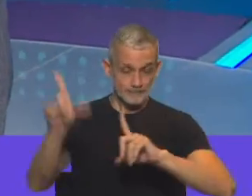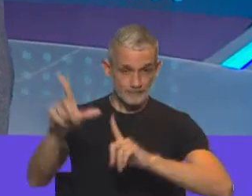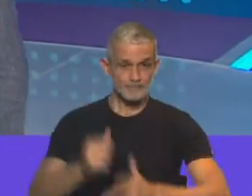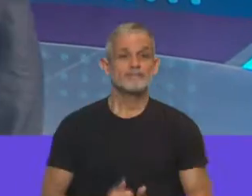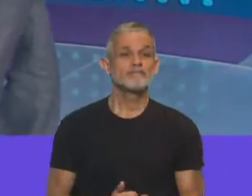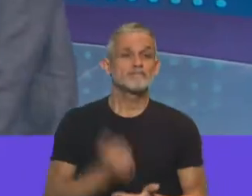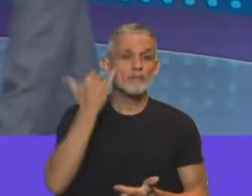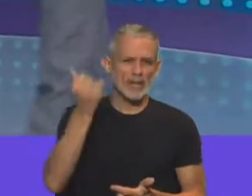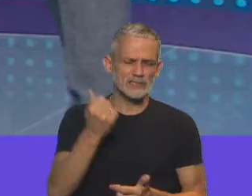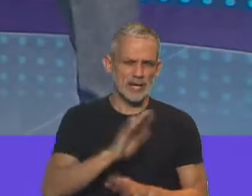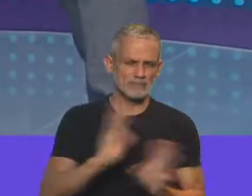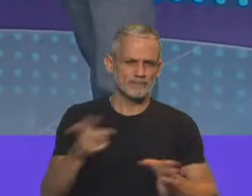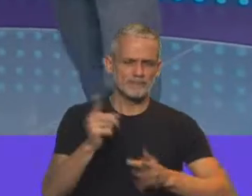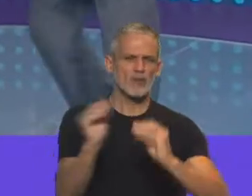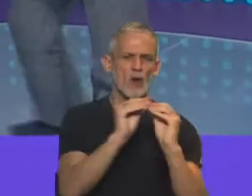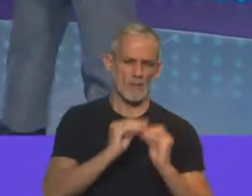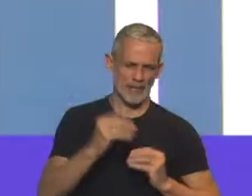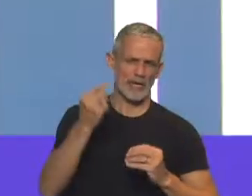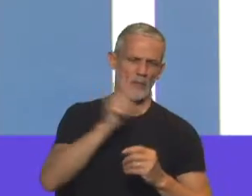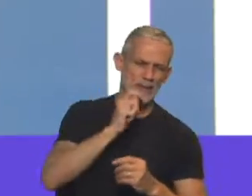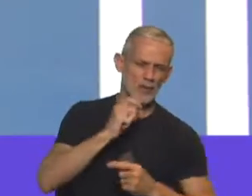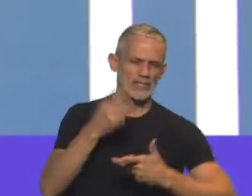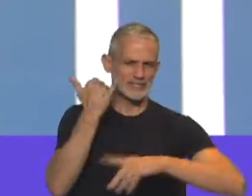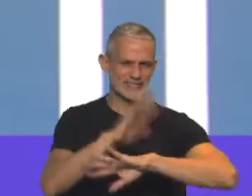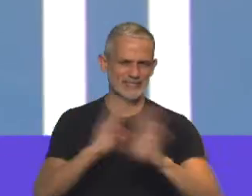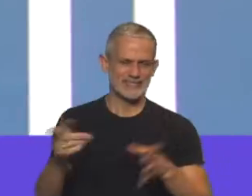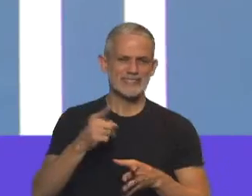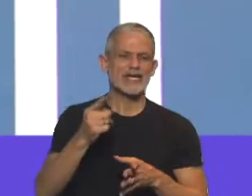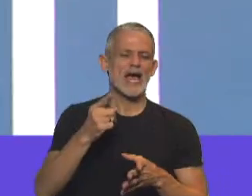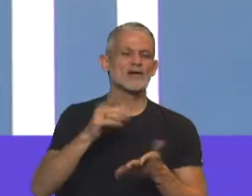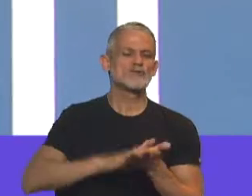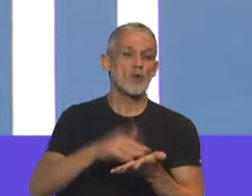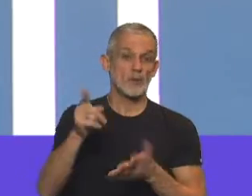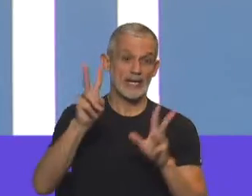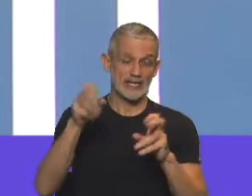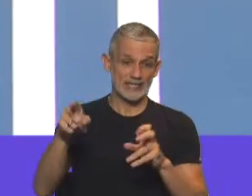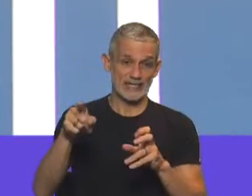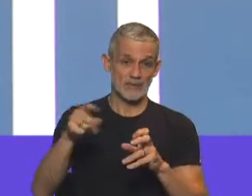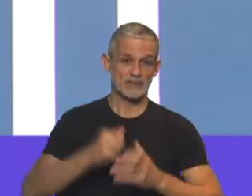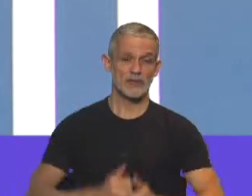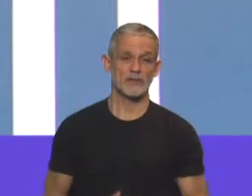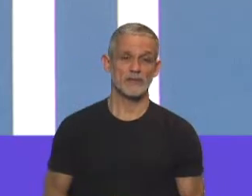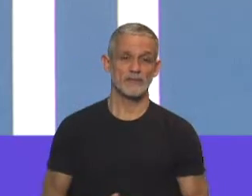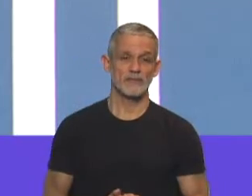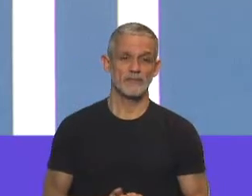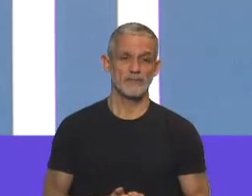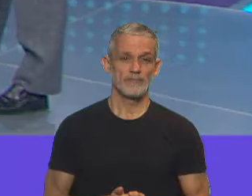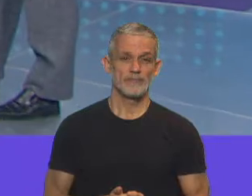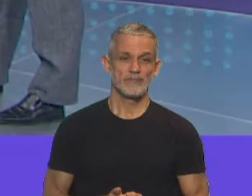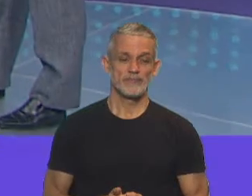ya han dado cuenta mis compañeros y mis compañeras a propósito pero quiero puntualizar algo